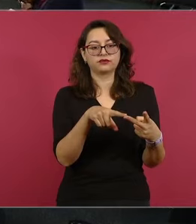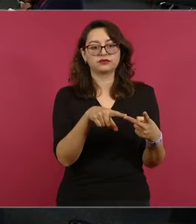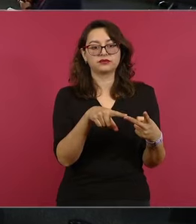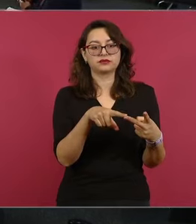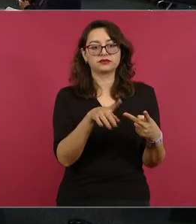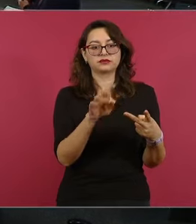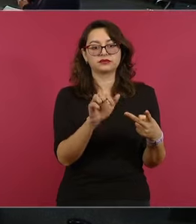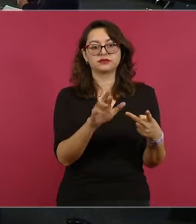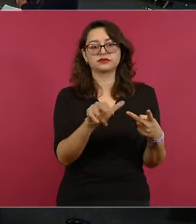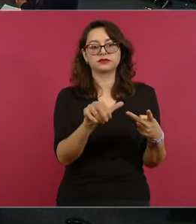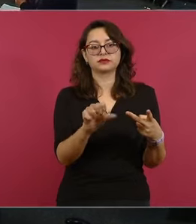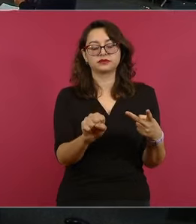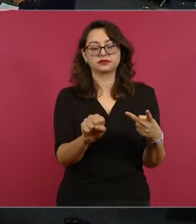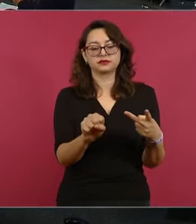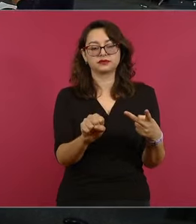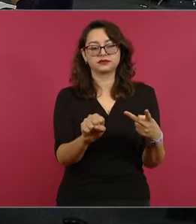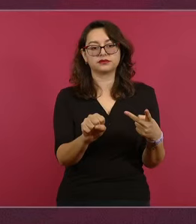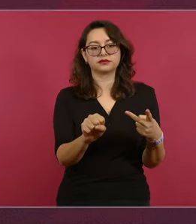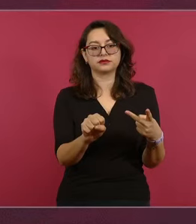Las Varas,